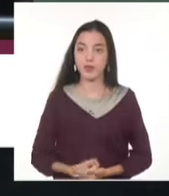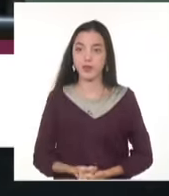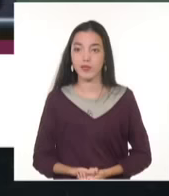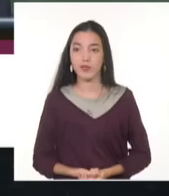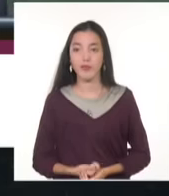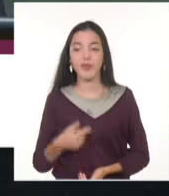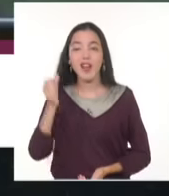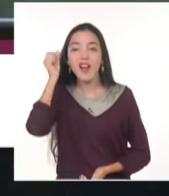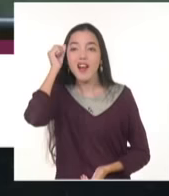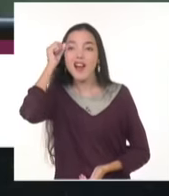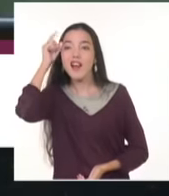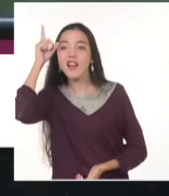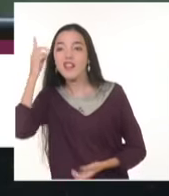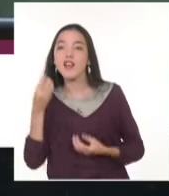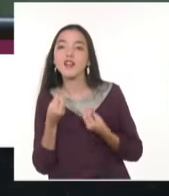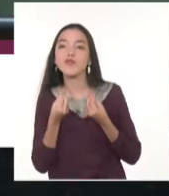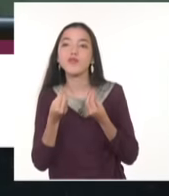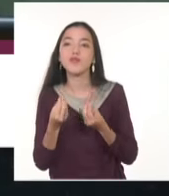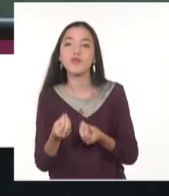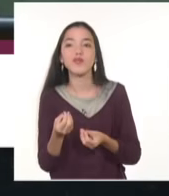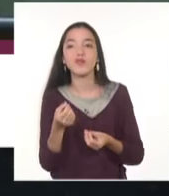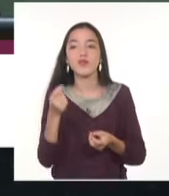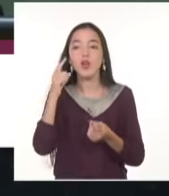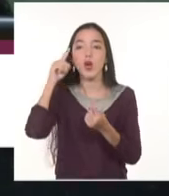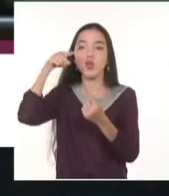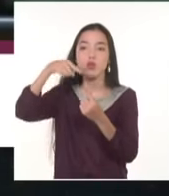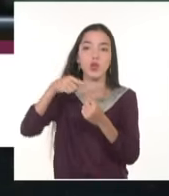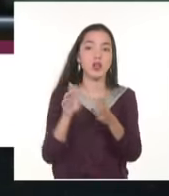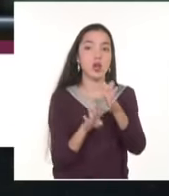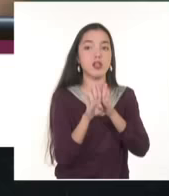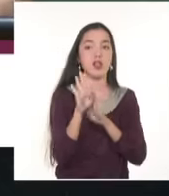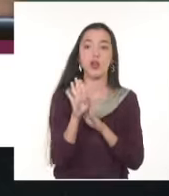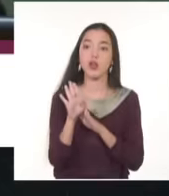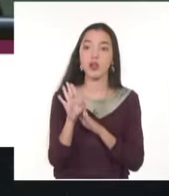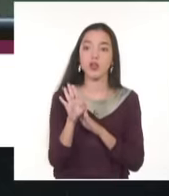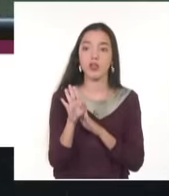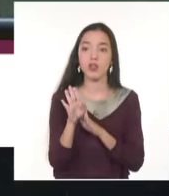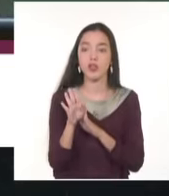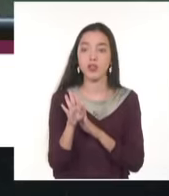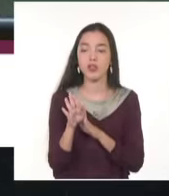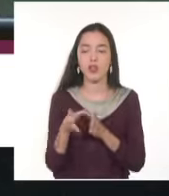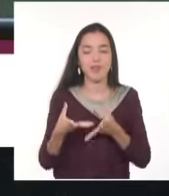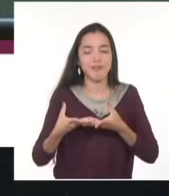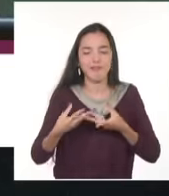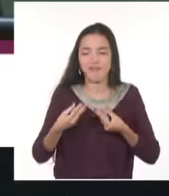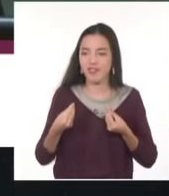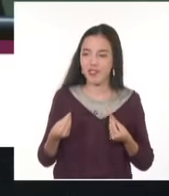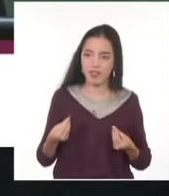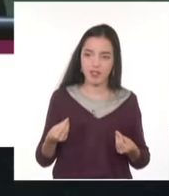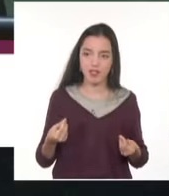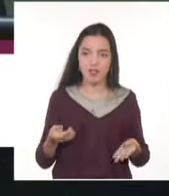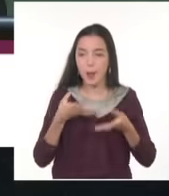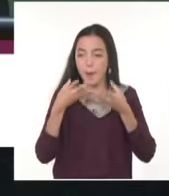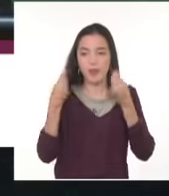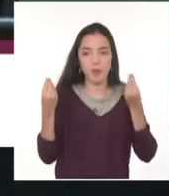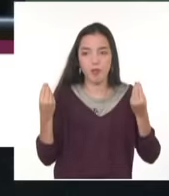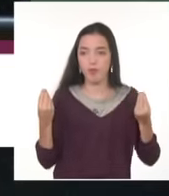de alcanzar los objetivos de desarrollo sostenible se ha desvanecido. Según